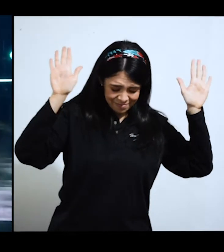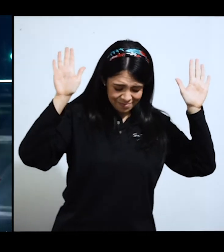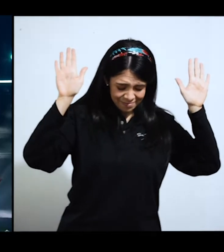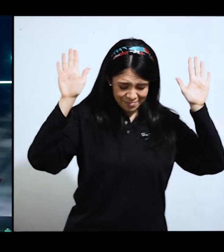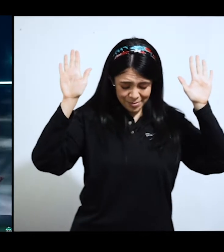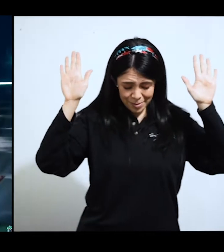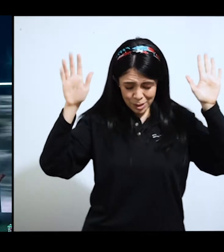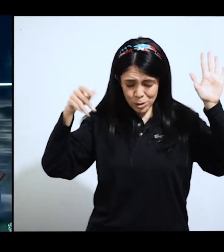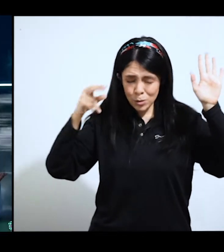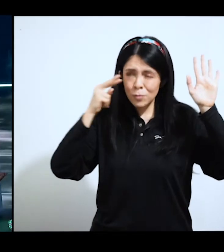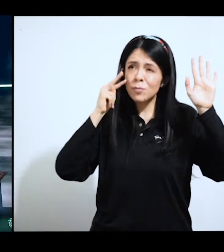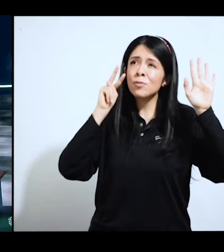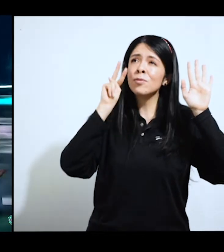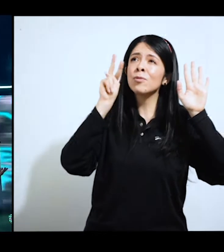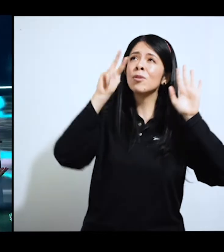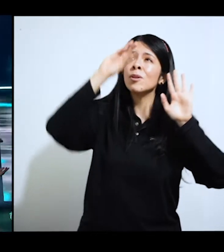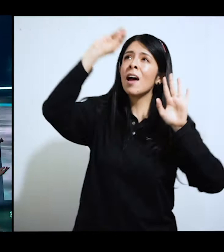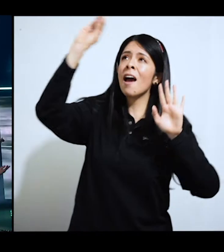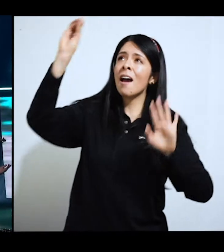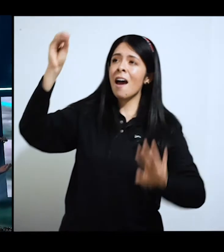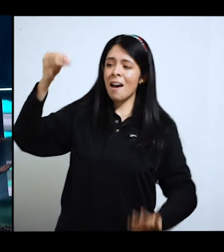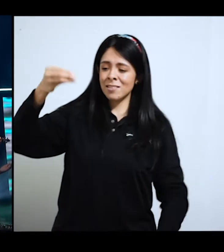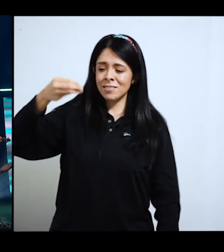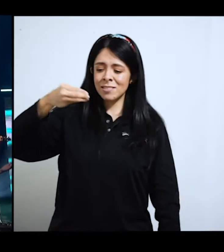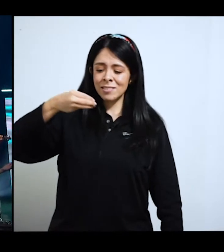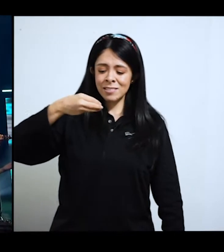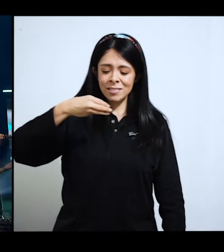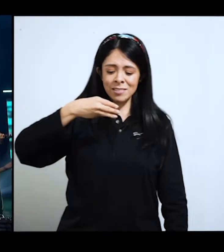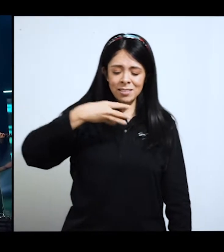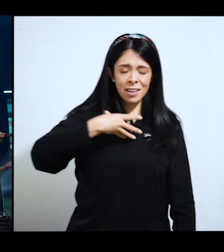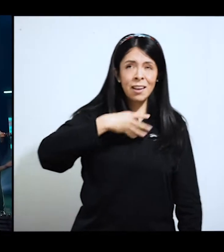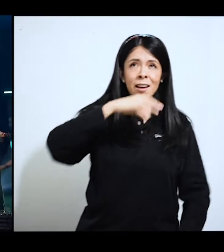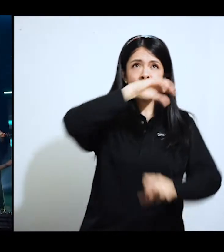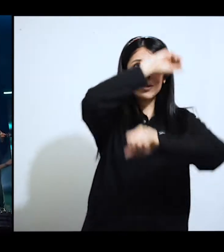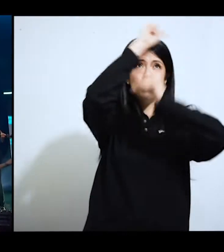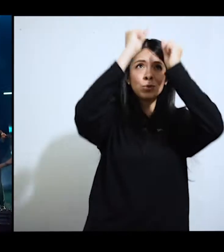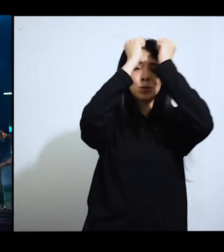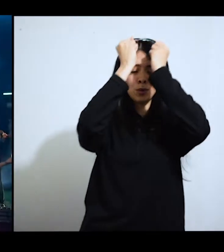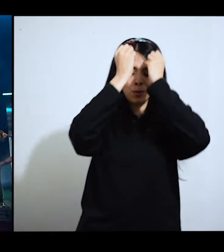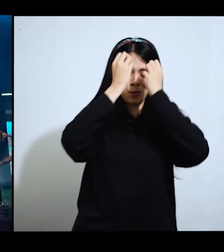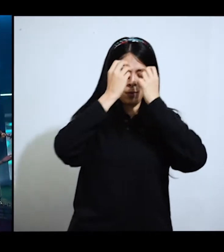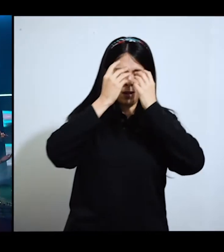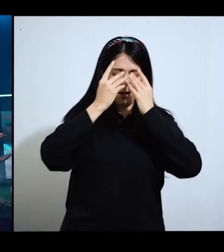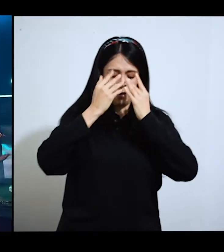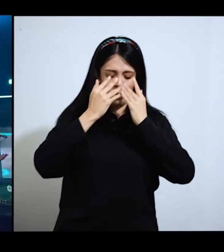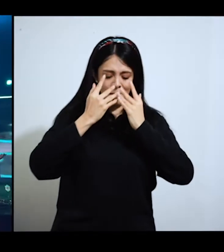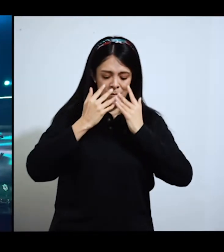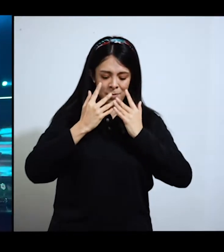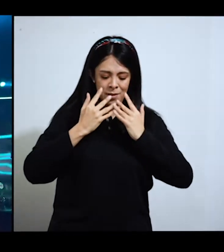ante ti. Veo tu gracia hasta aquí